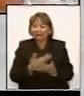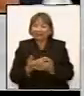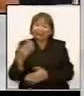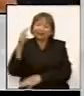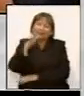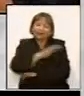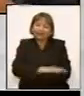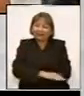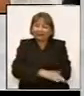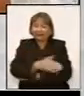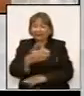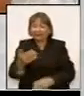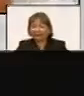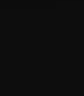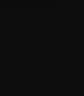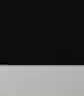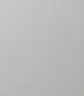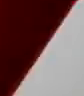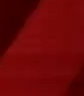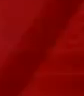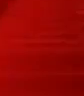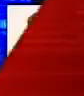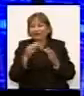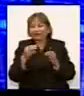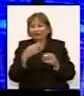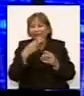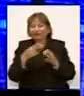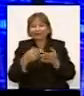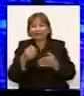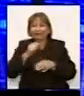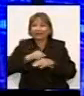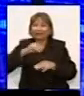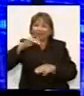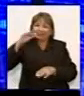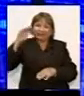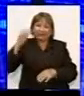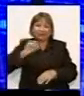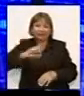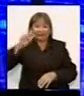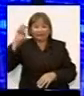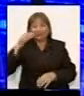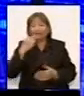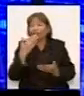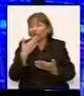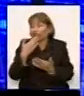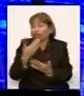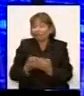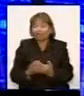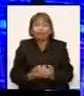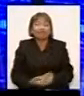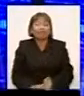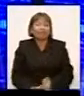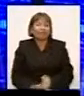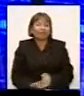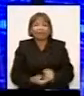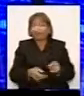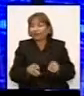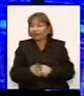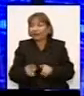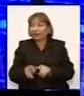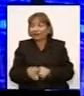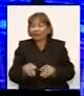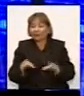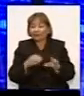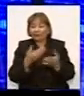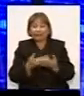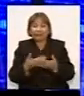Cecilia Malpartida entonces nos informaba en vivo y en directo desde Cerro de Pasco. Muchas gracias entonces también por llevarnos a todos